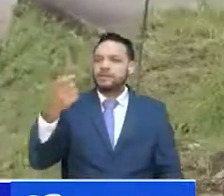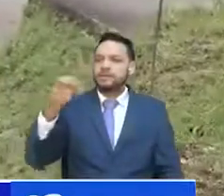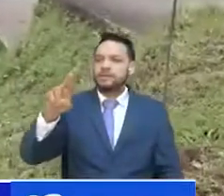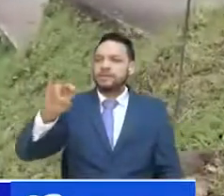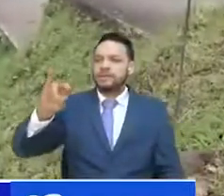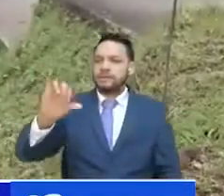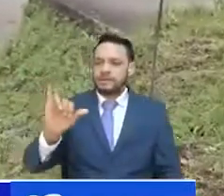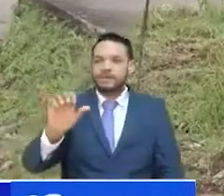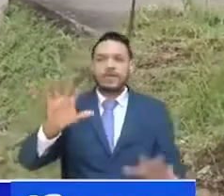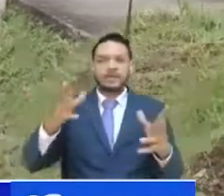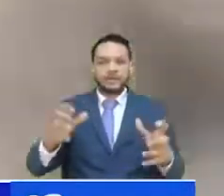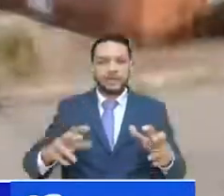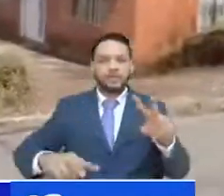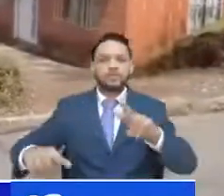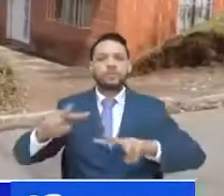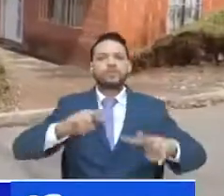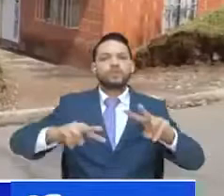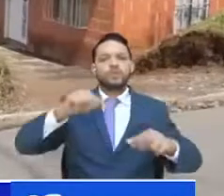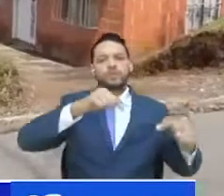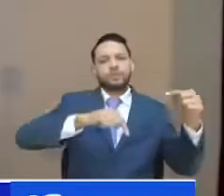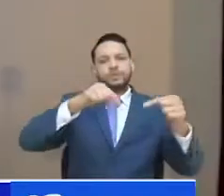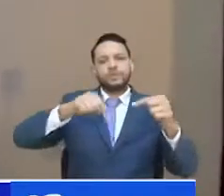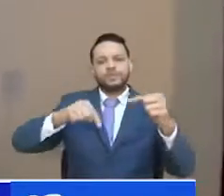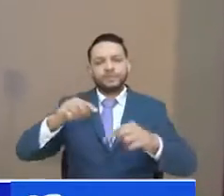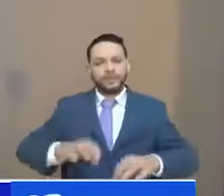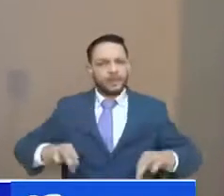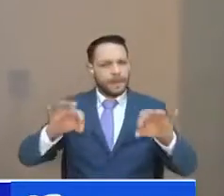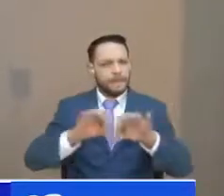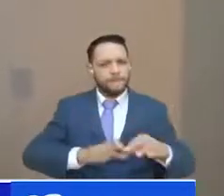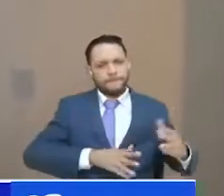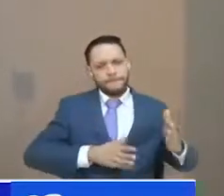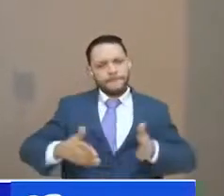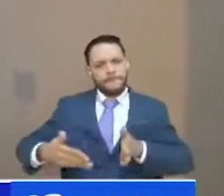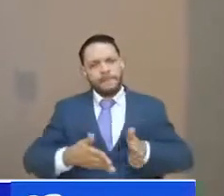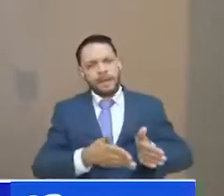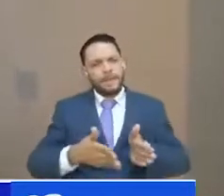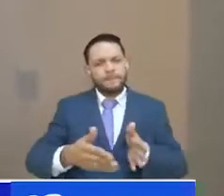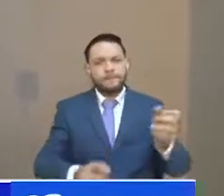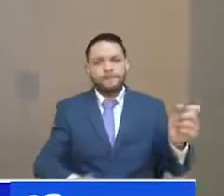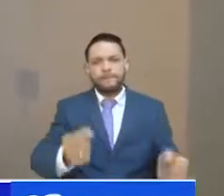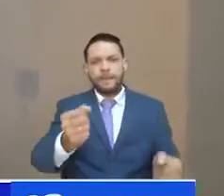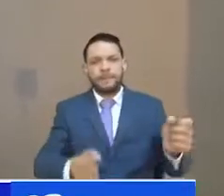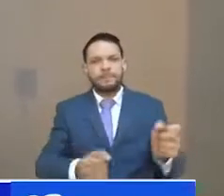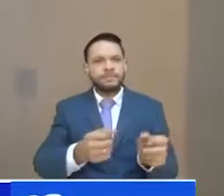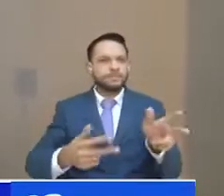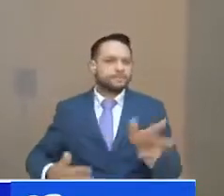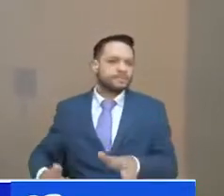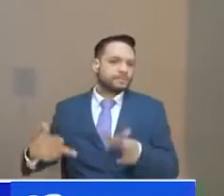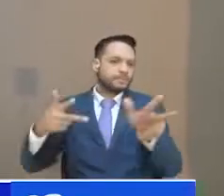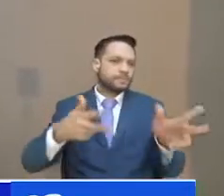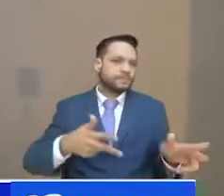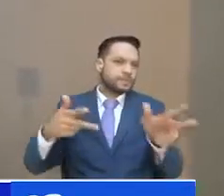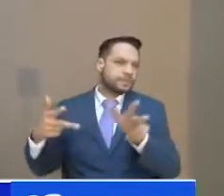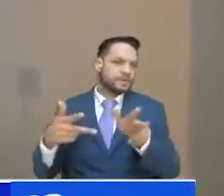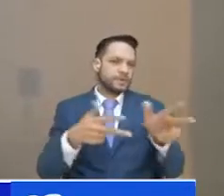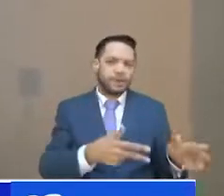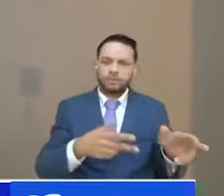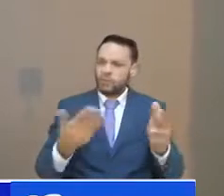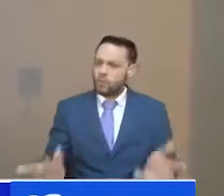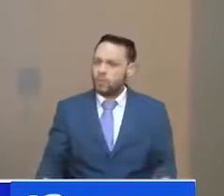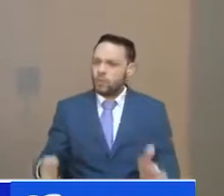el turismo. Nuestra pretensión es hacer la carpeta asfáltica completamente nueva, vamos a demolerla, pero vamos a construirla completamente